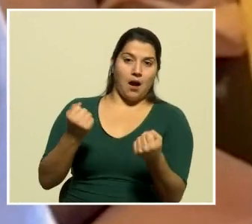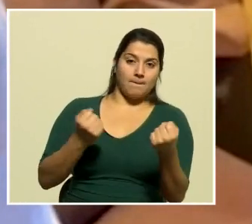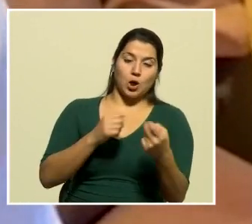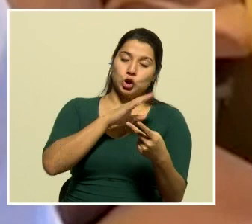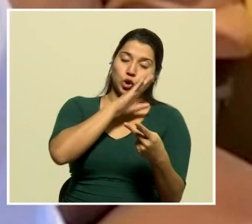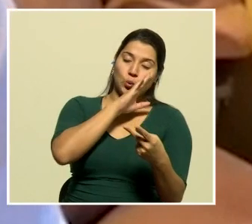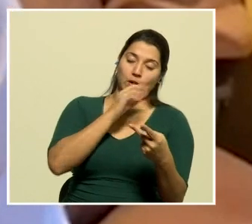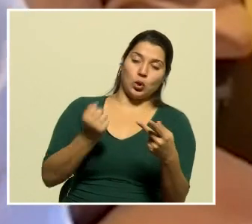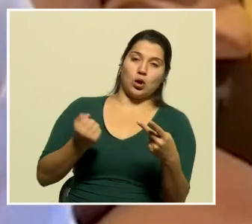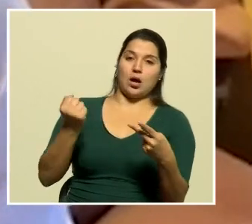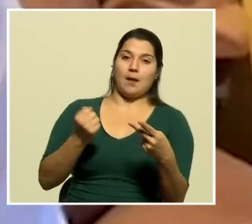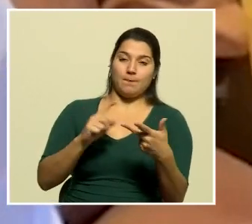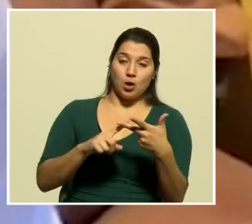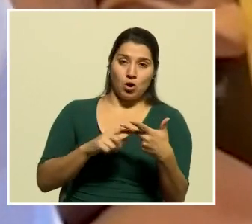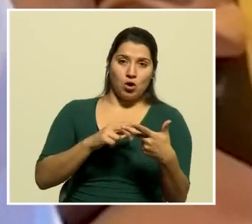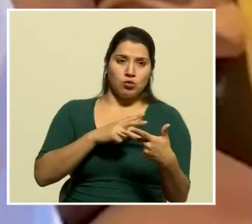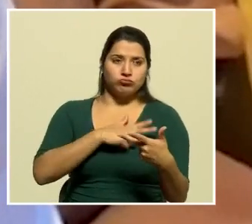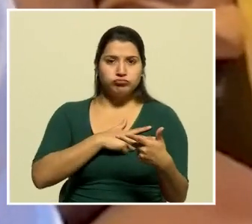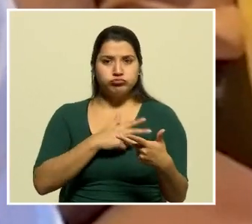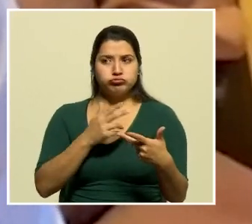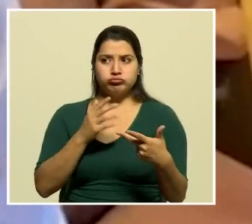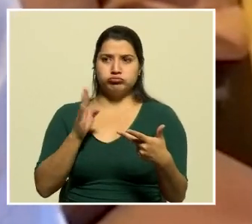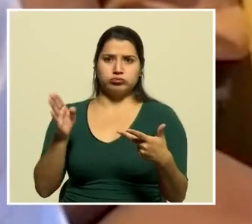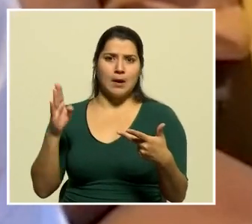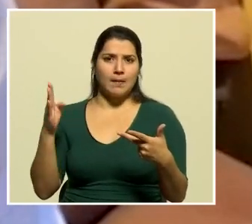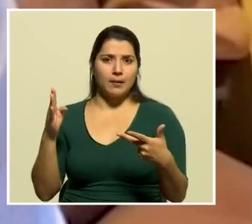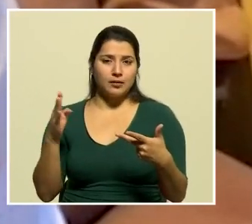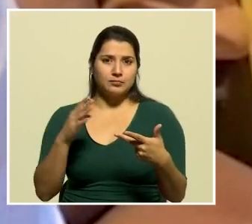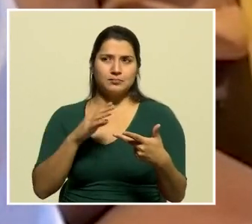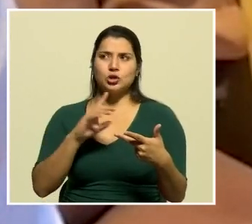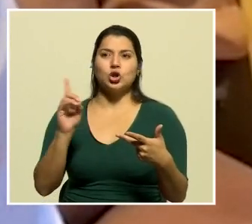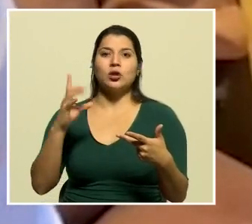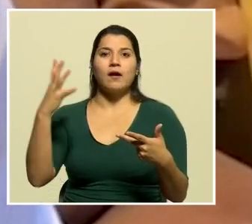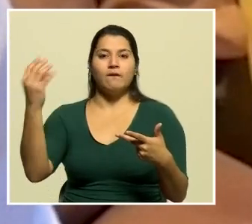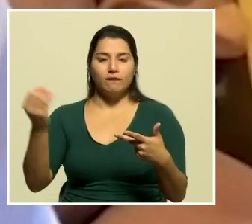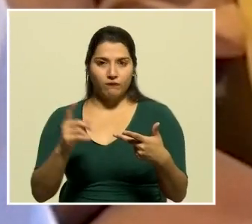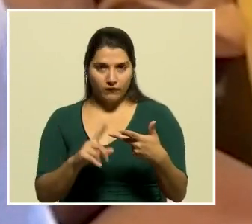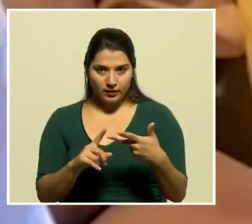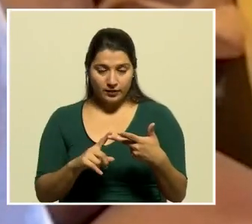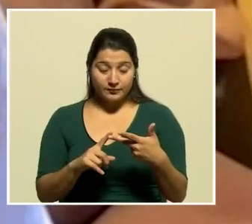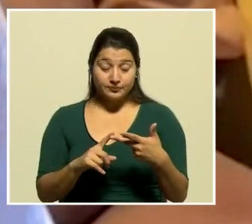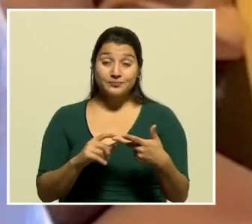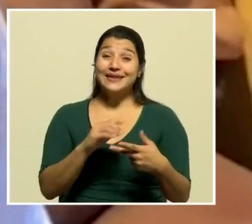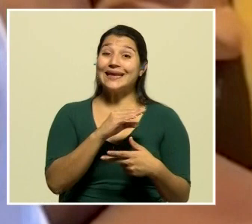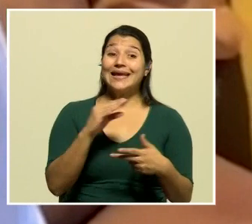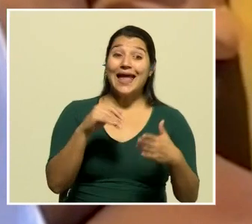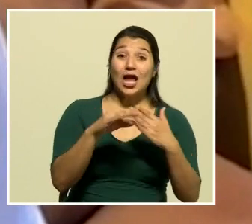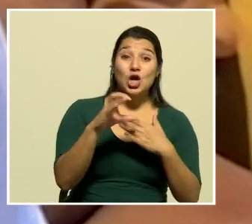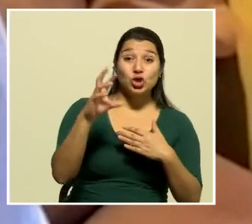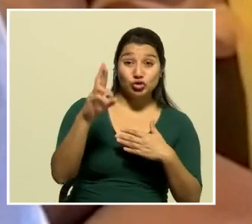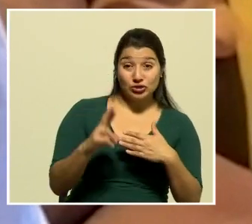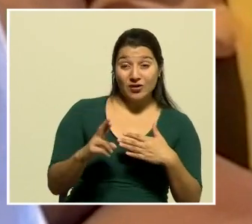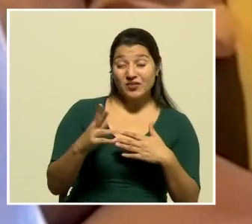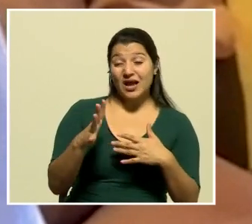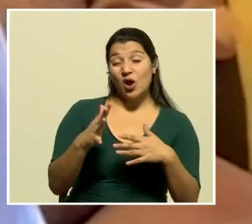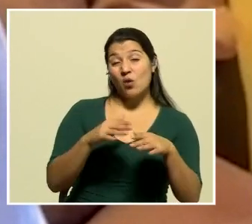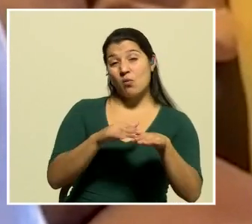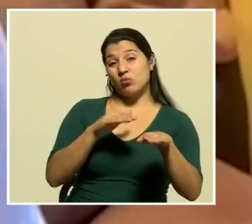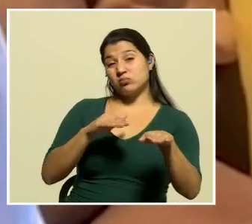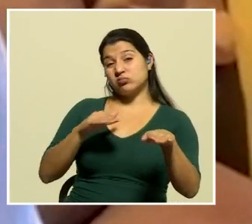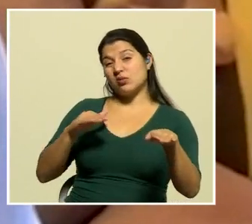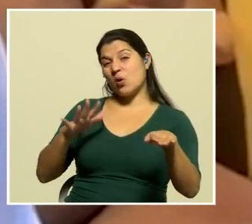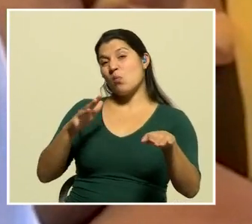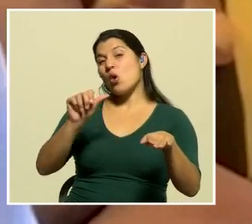sus necesidades al aire. Y del lado costarricense hay cerca de 10 kilómetros, entonces